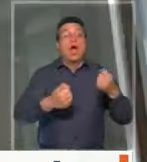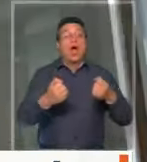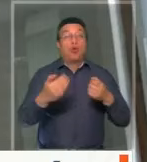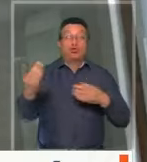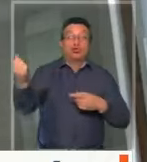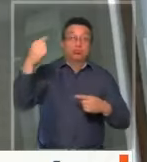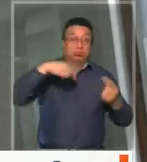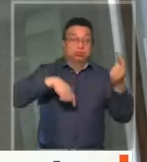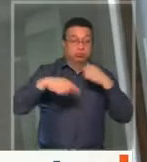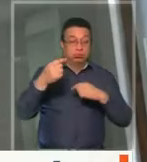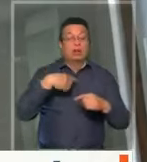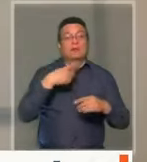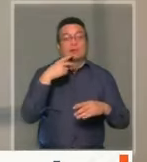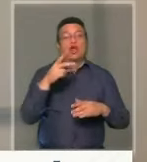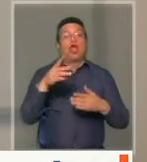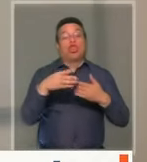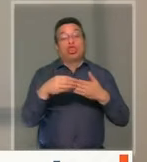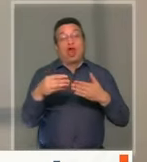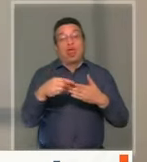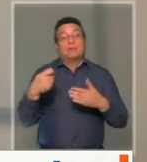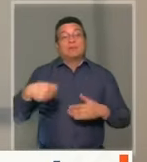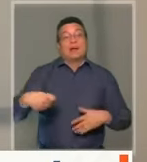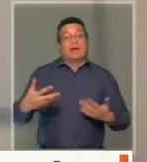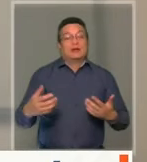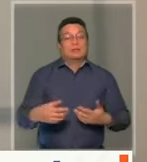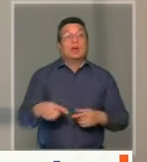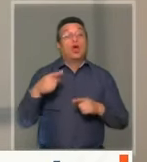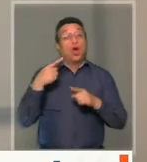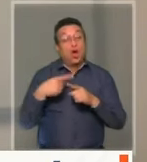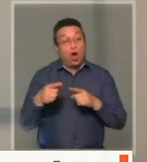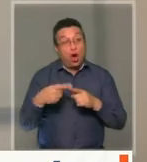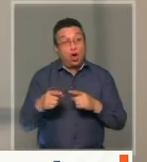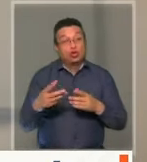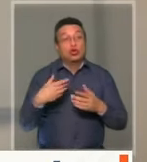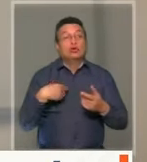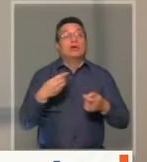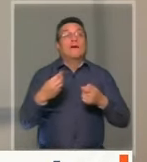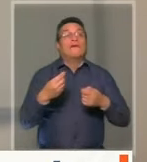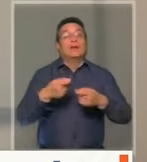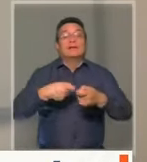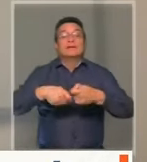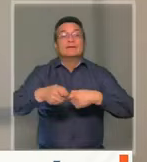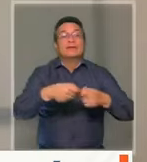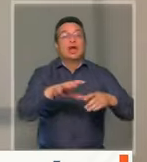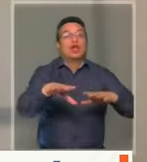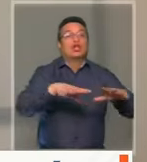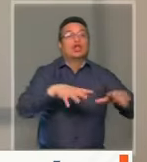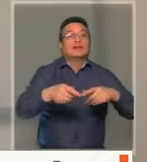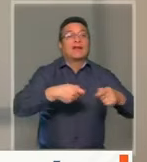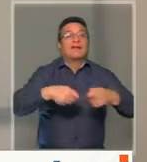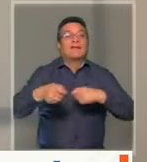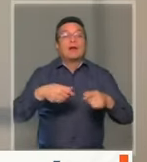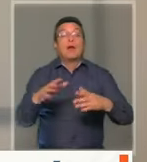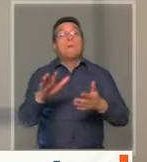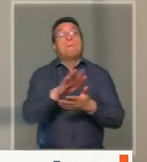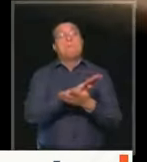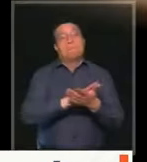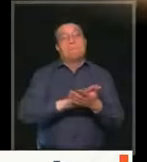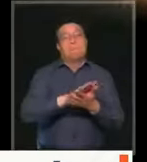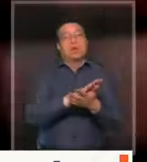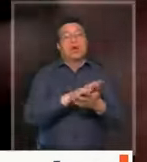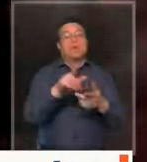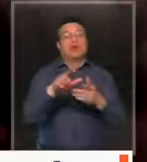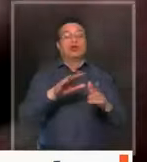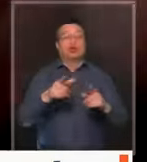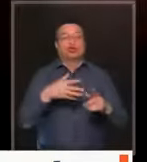que también son afectados por el dólar otro tipo de productos son los bienes transables y cuando hablamos de los bienes transables AC hablamos por ejemplo de aquellos bienes que